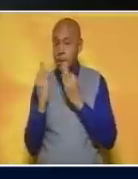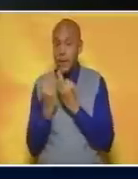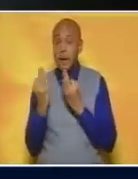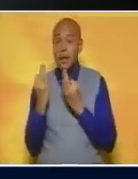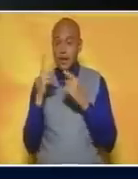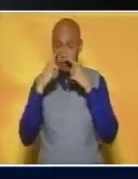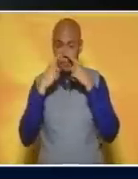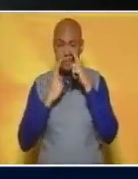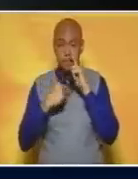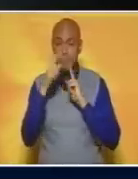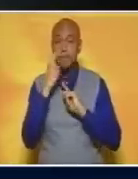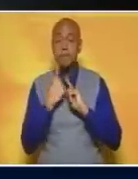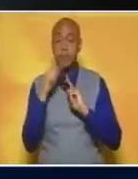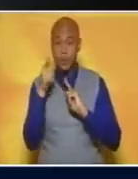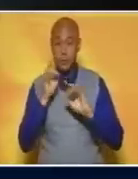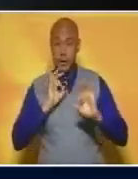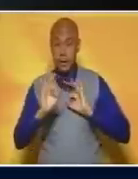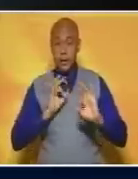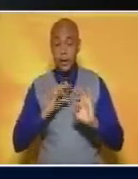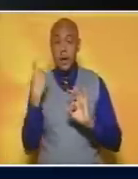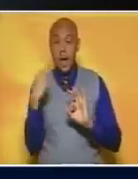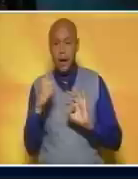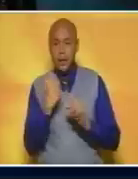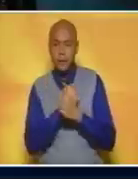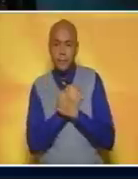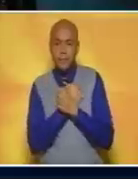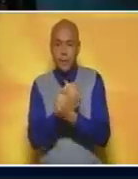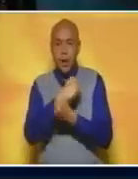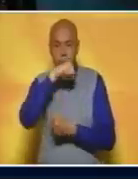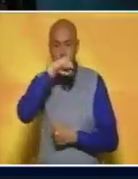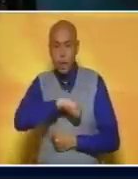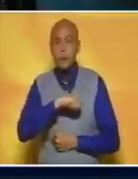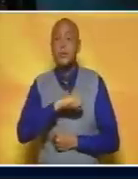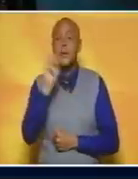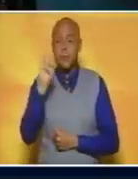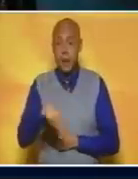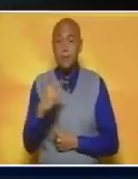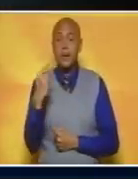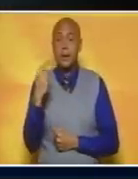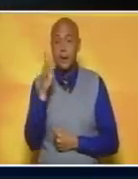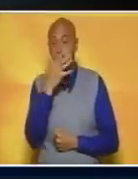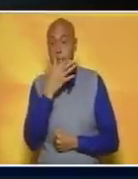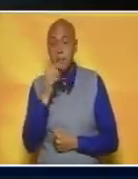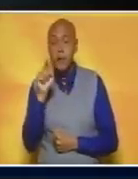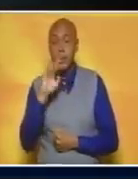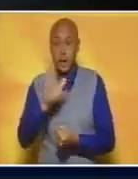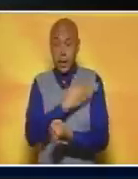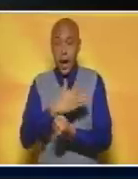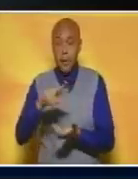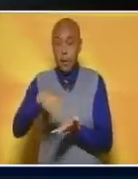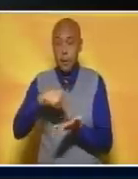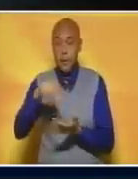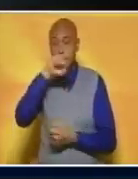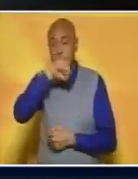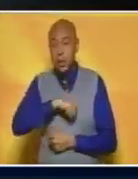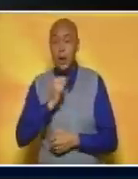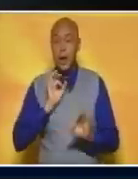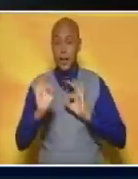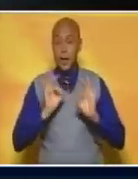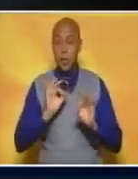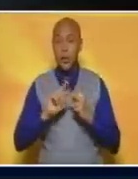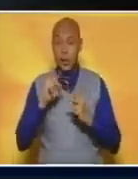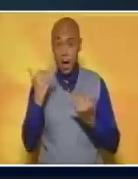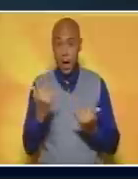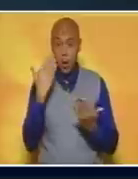asegurando que la actuación es el verdadero amor de su vida, incluso más que el canto y el baile. López está en un gran